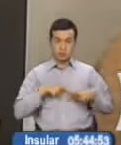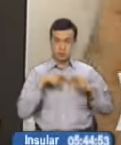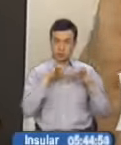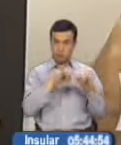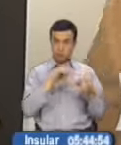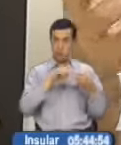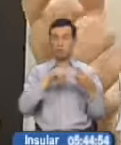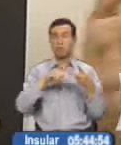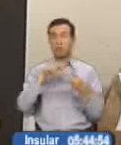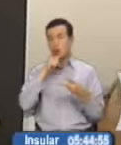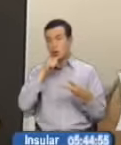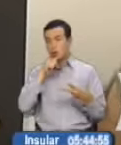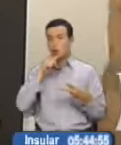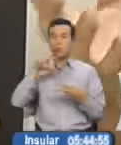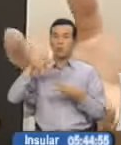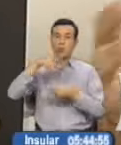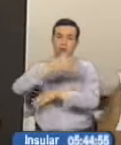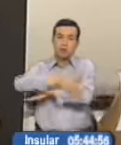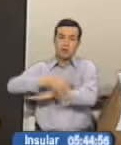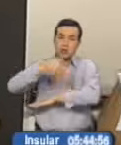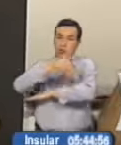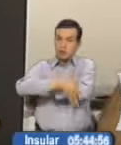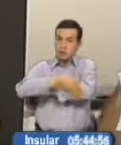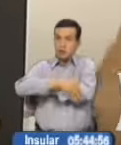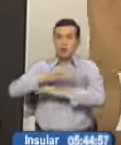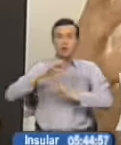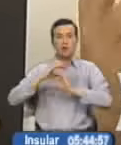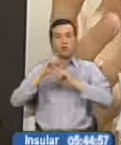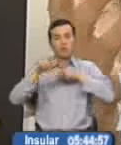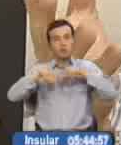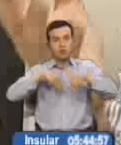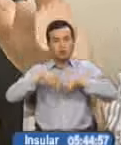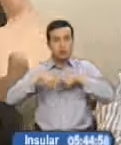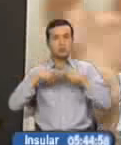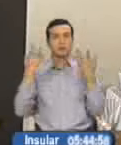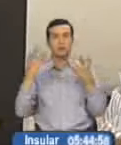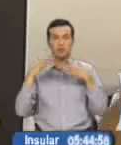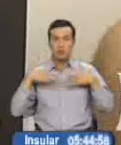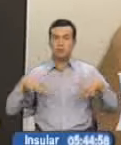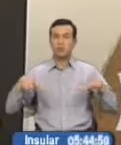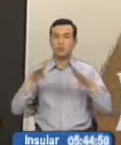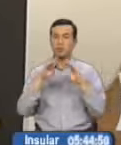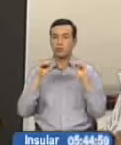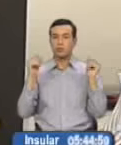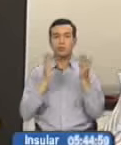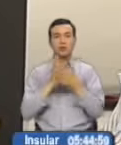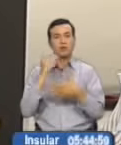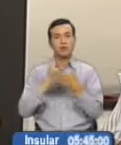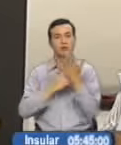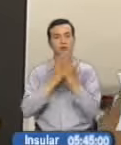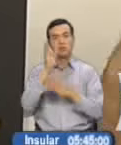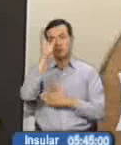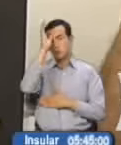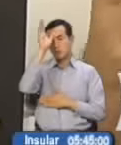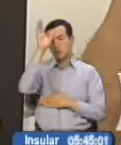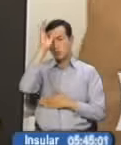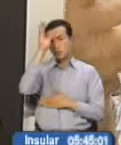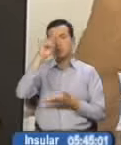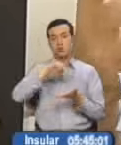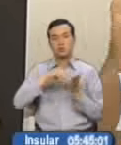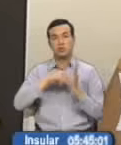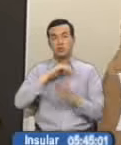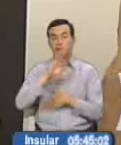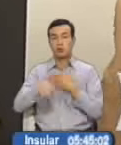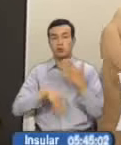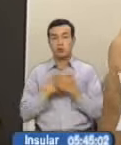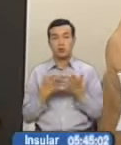después tener agua, alcantarillado, transporte público, espacio de buena calidad, acceso a la cultura, es decir, todo